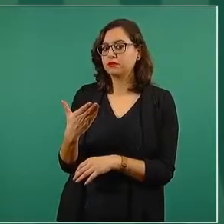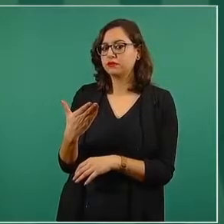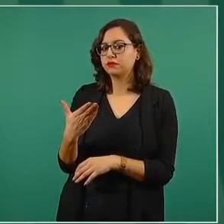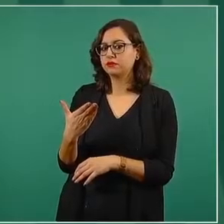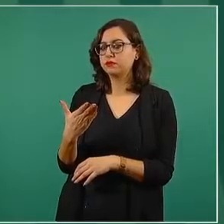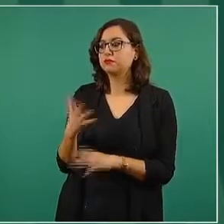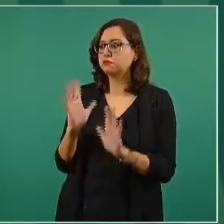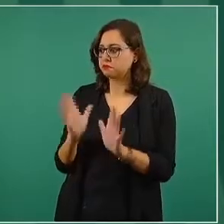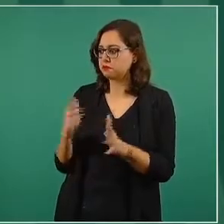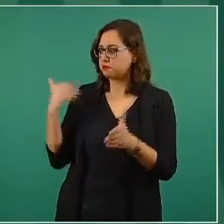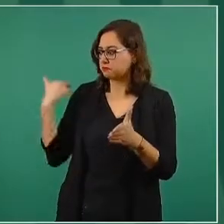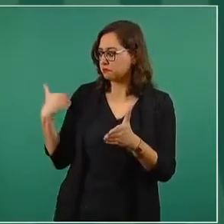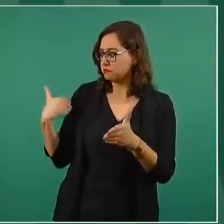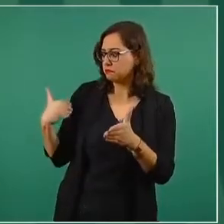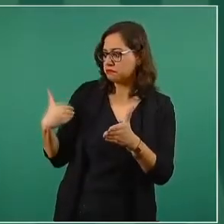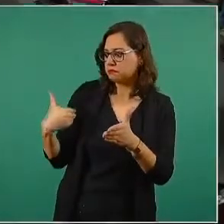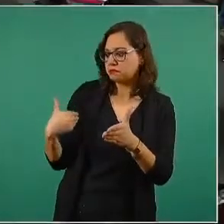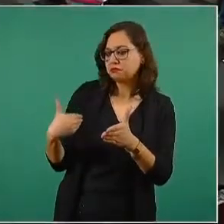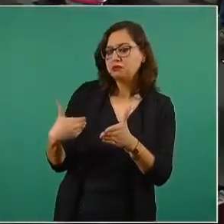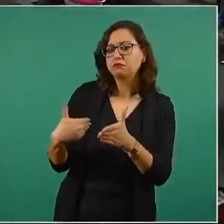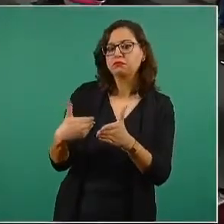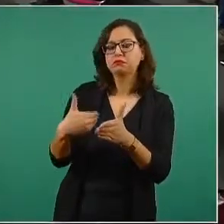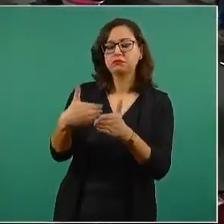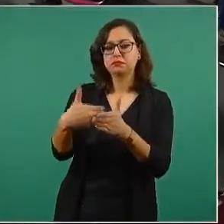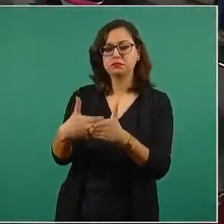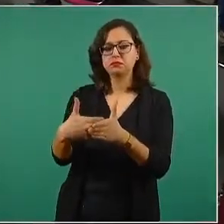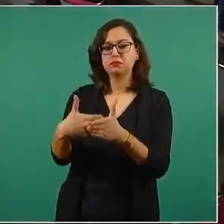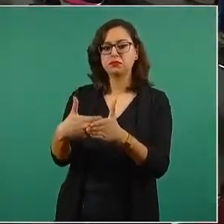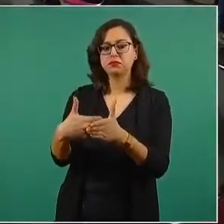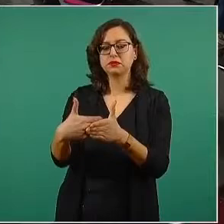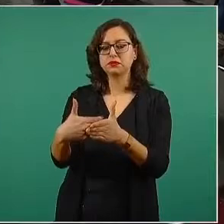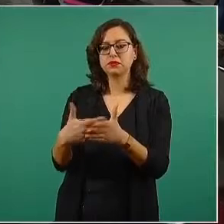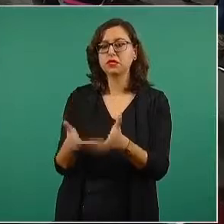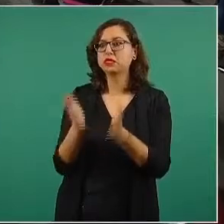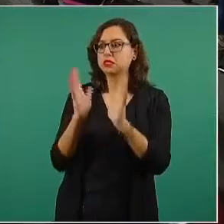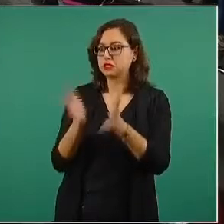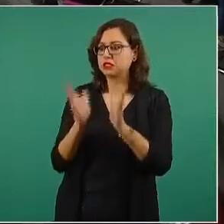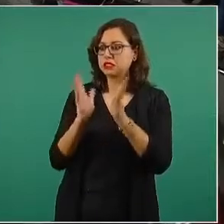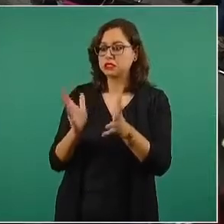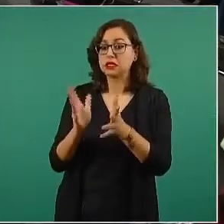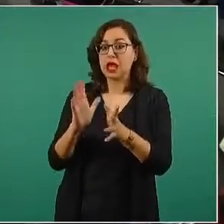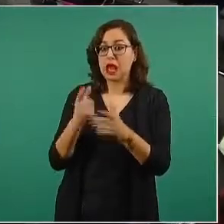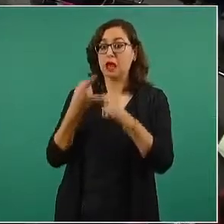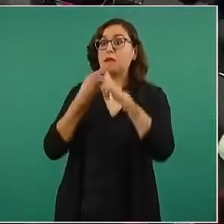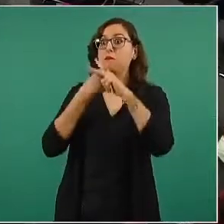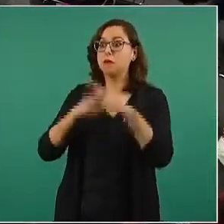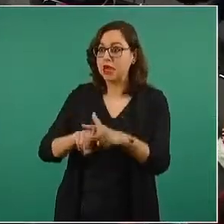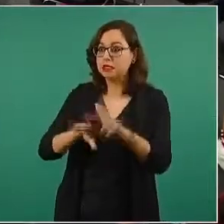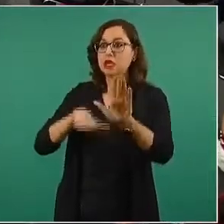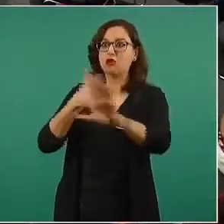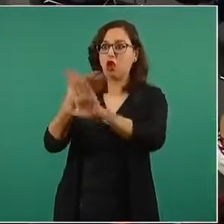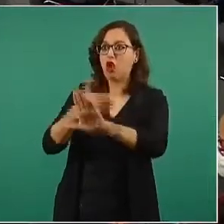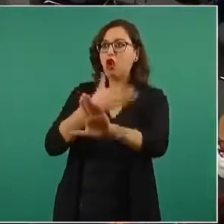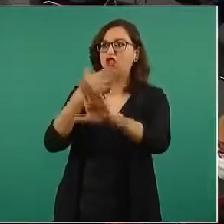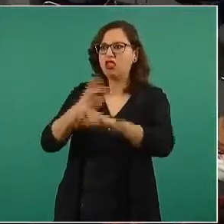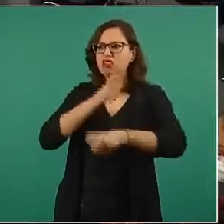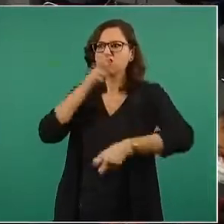que ya hasta lo están atacando